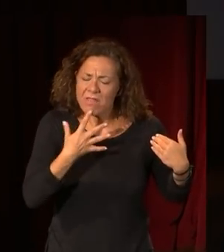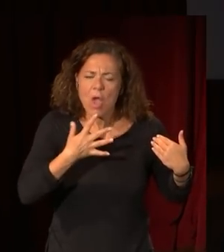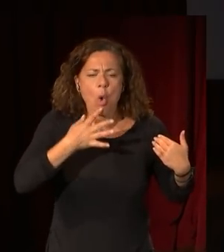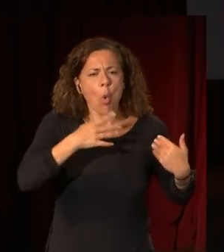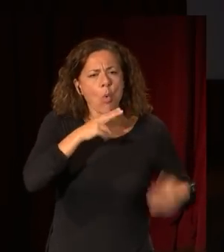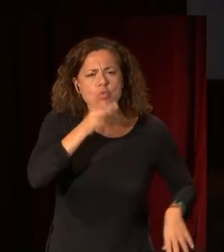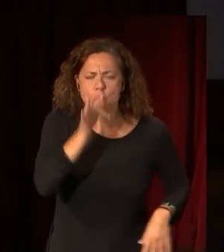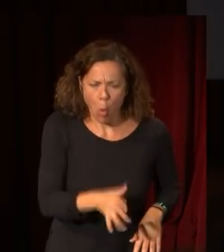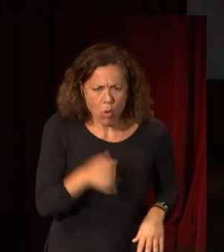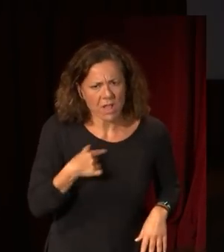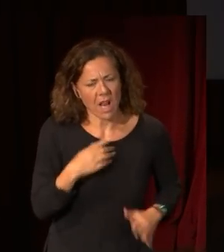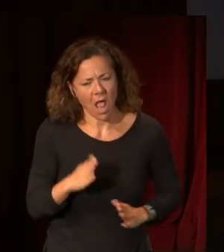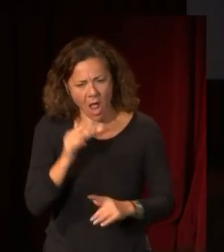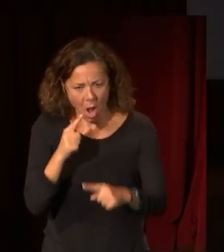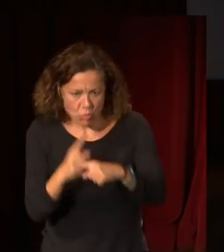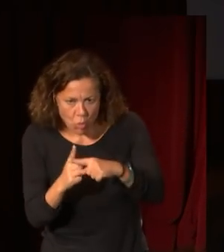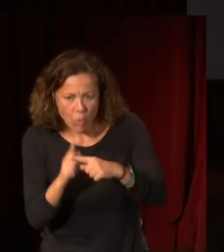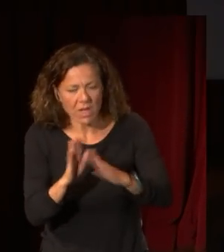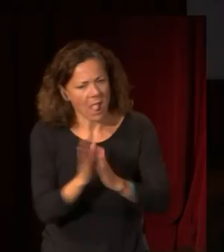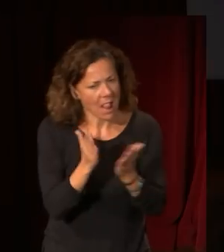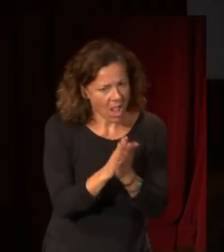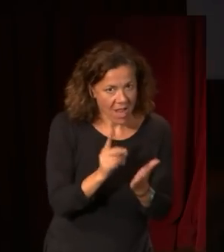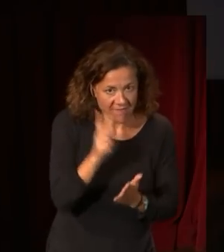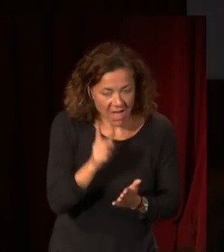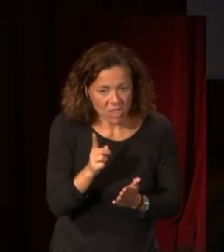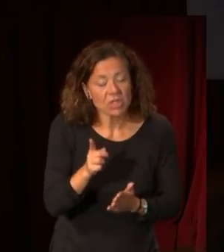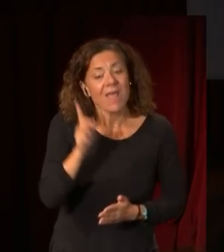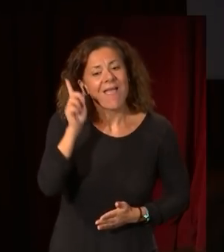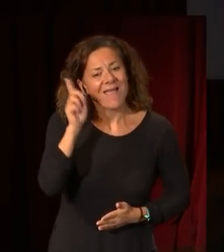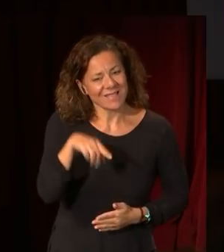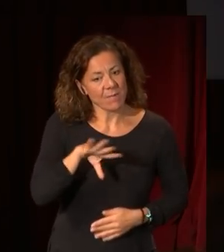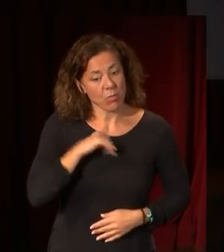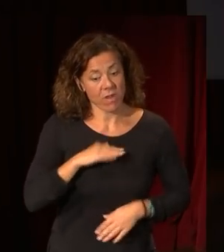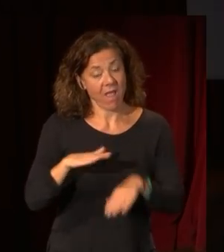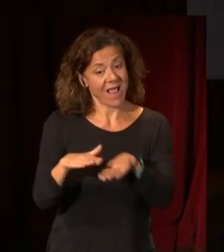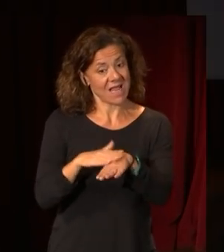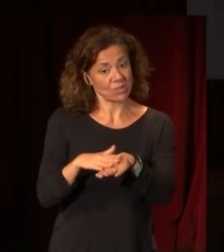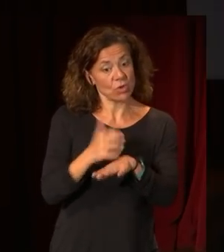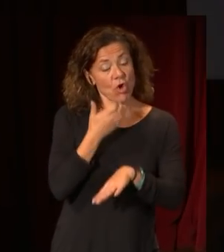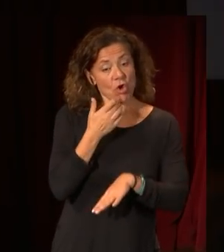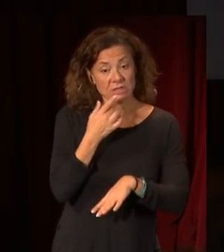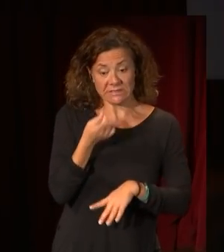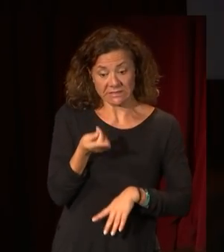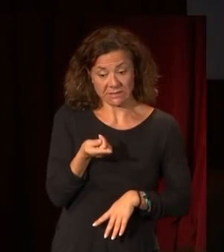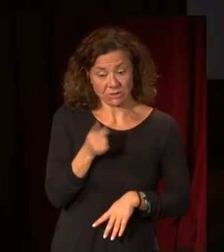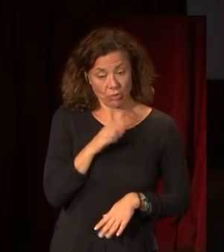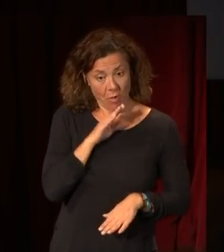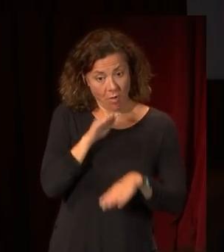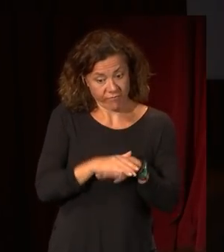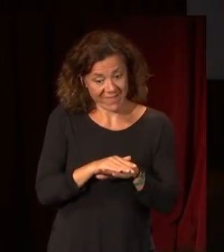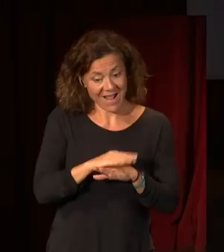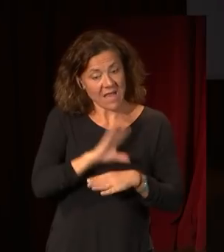notario público sobre la cruz de los santos evangelios y también que podrá recibir la excomunión si no cumple con las